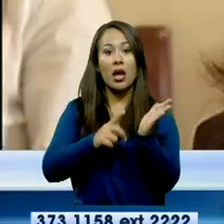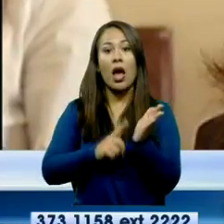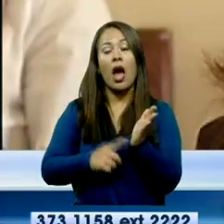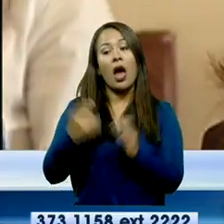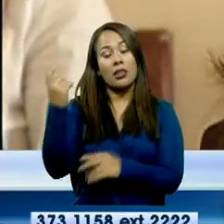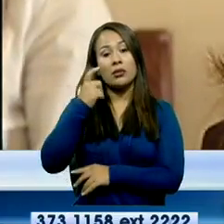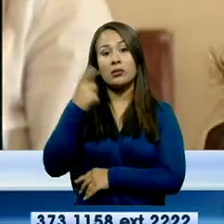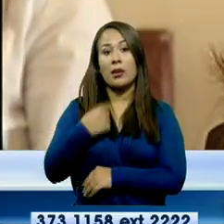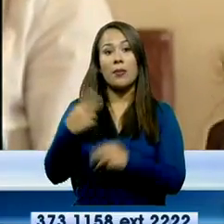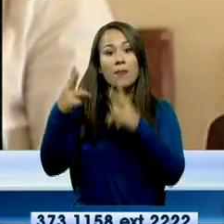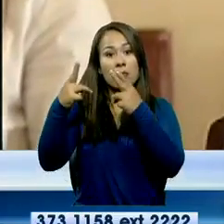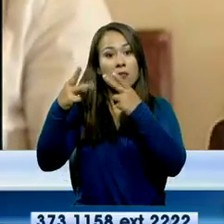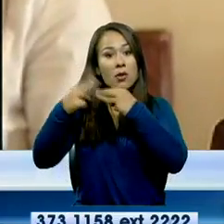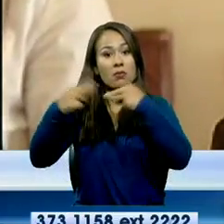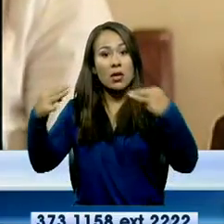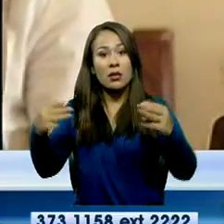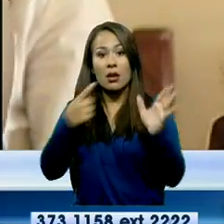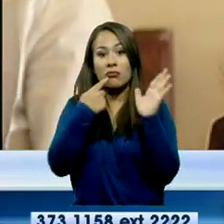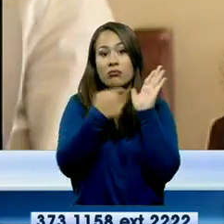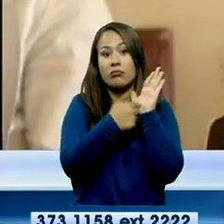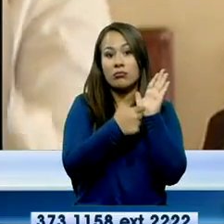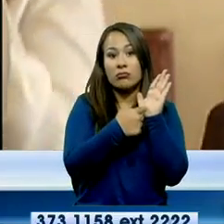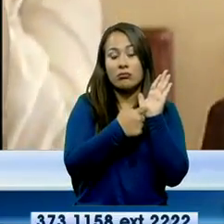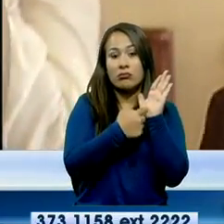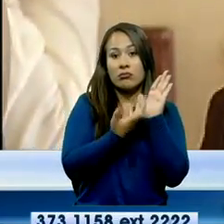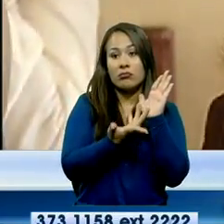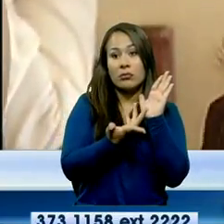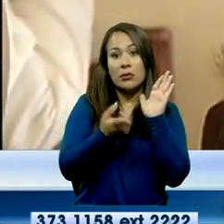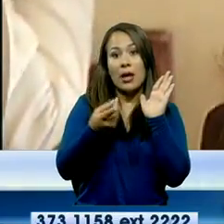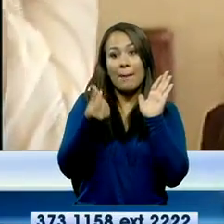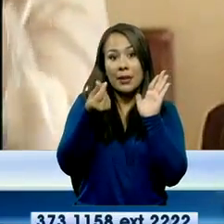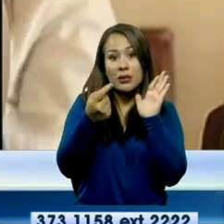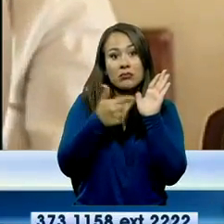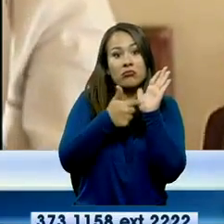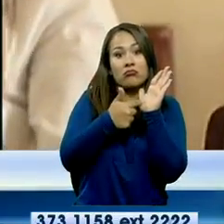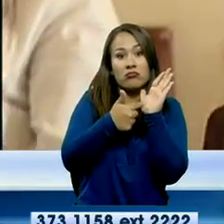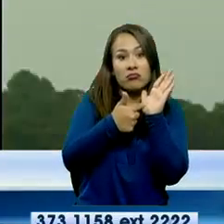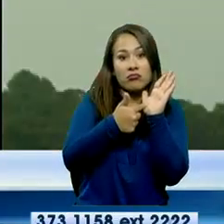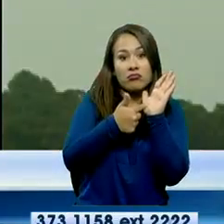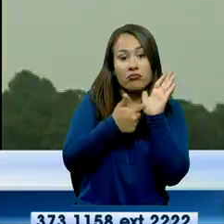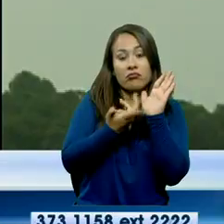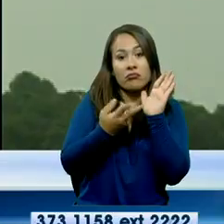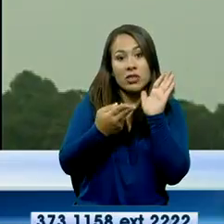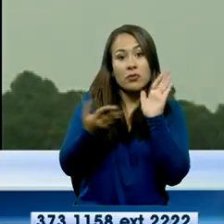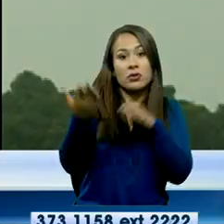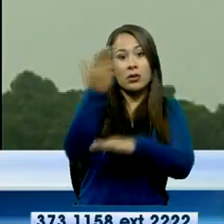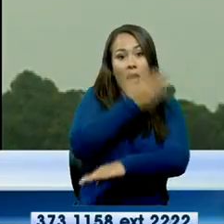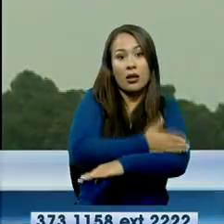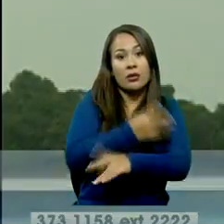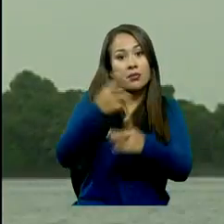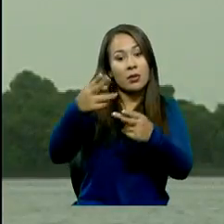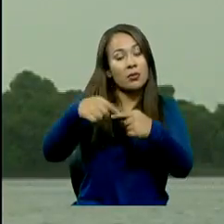está estipulado en el contrato. El precio, etcétera, etcétera. Informó Marcela Maquilón.